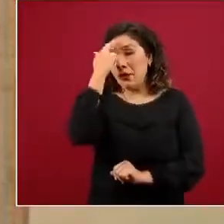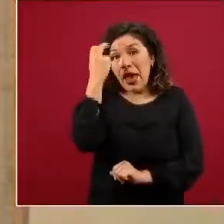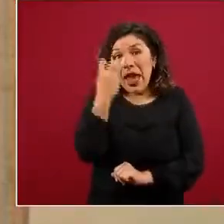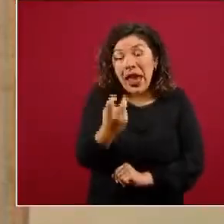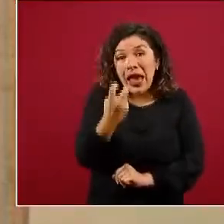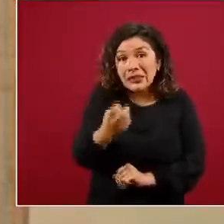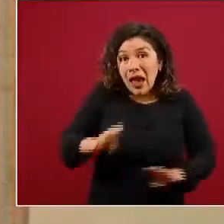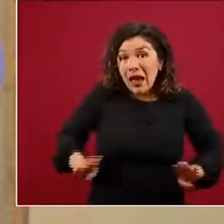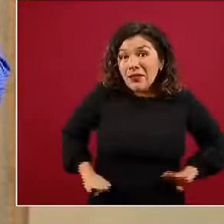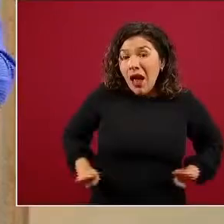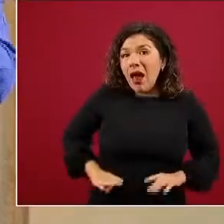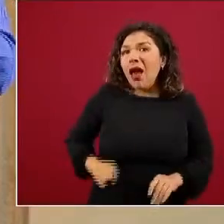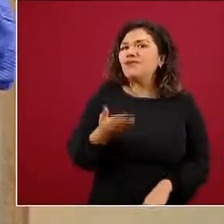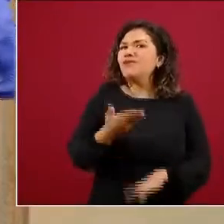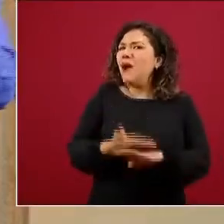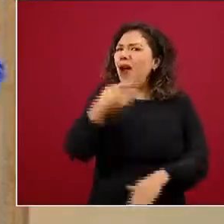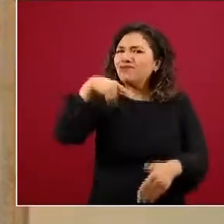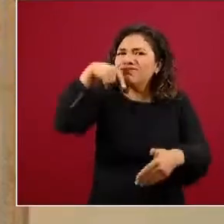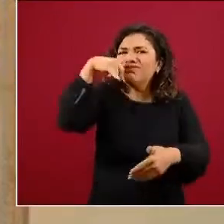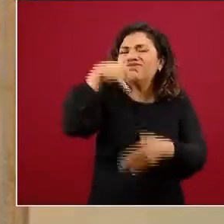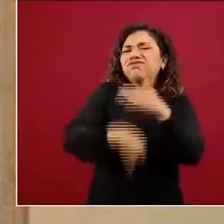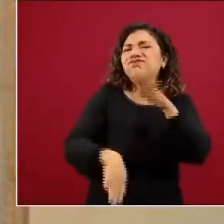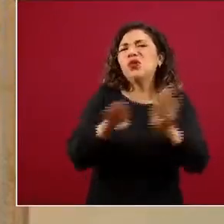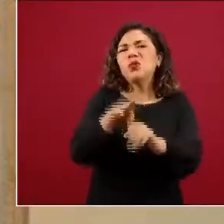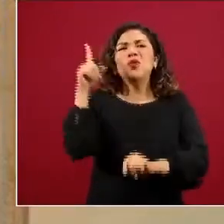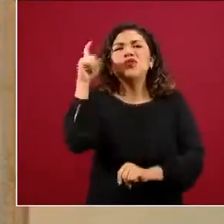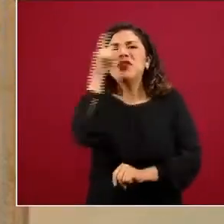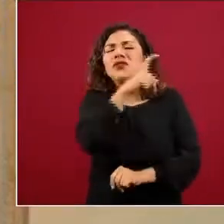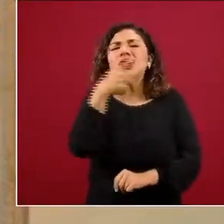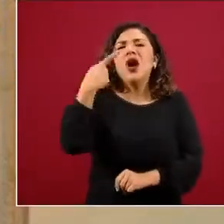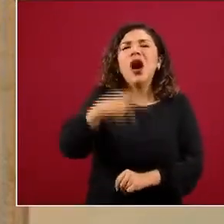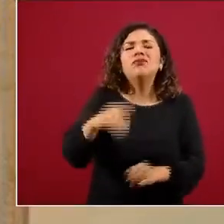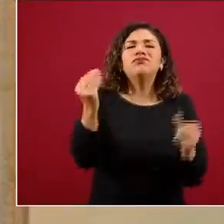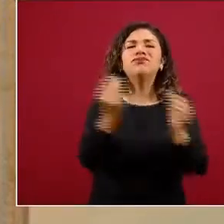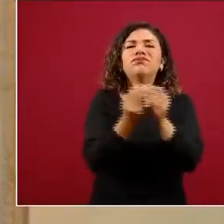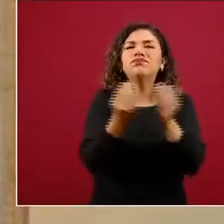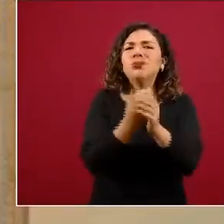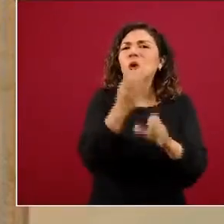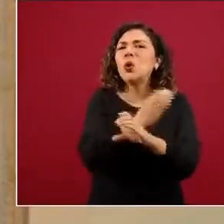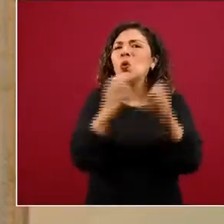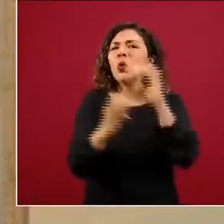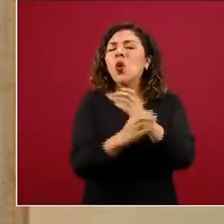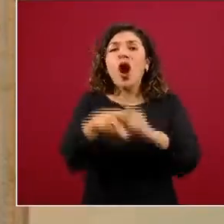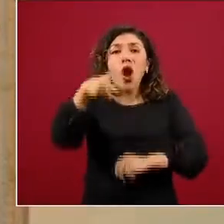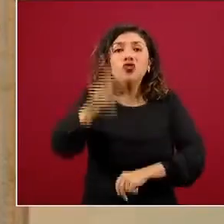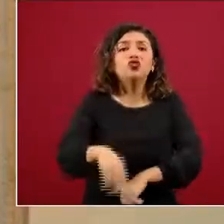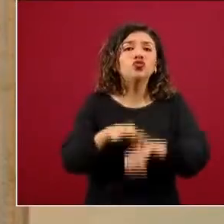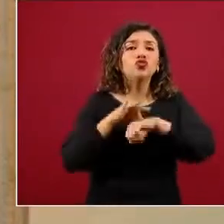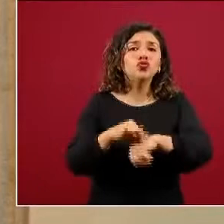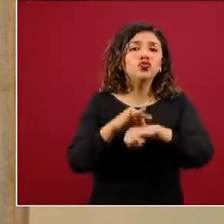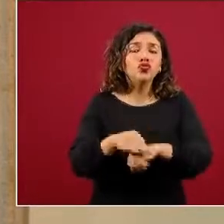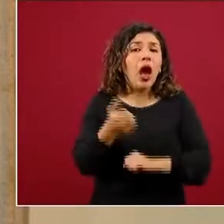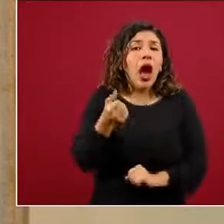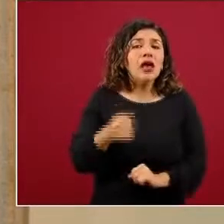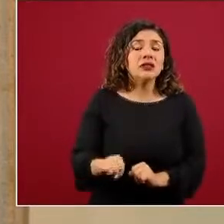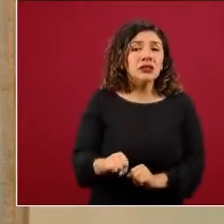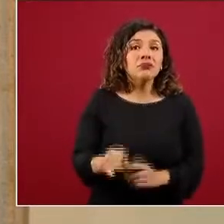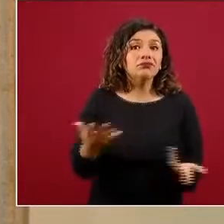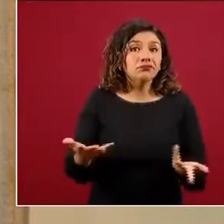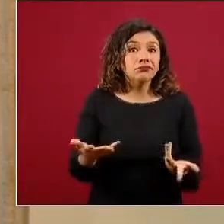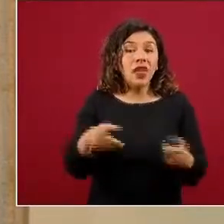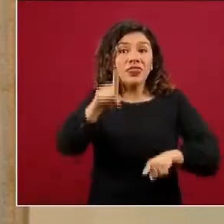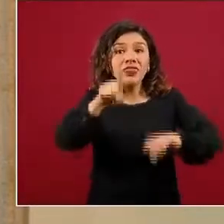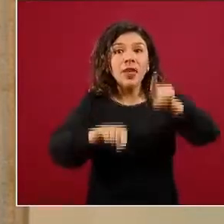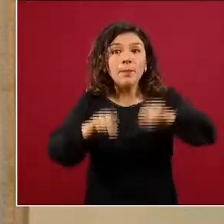un fenómeno muy complejo, es un fenómeno que depende de muchas situaciones de la vida real, depende de lo que